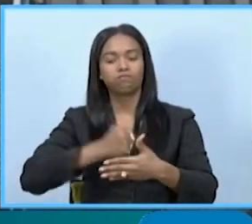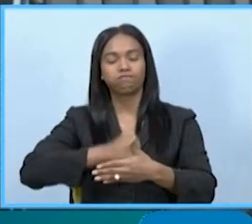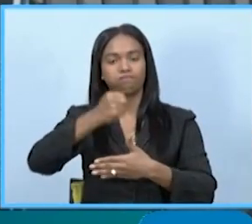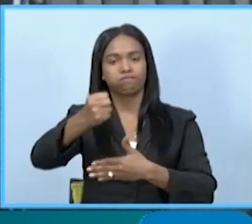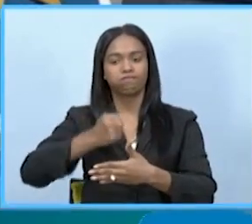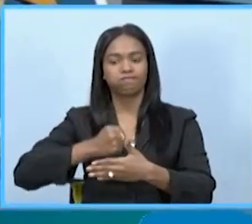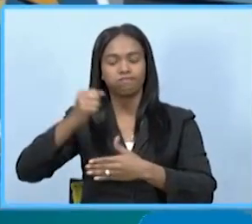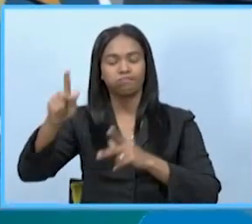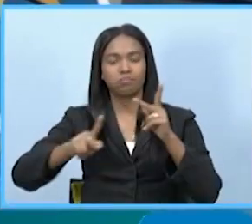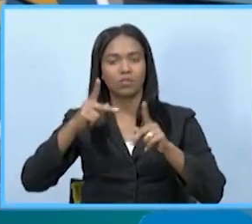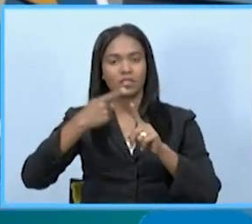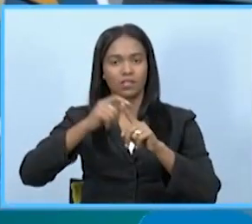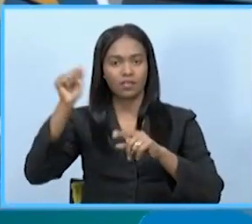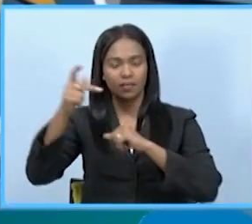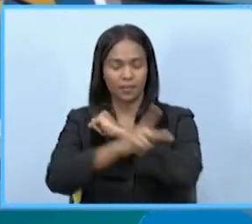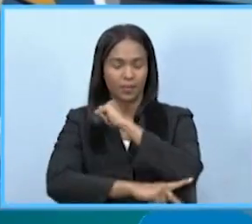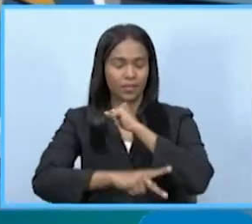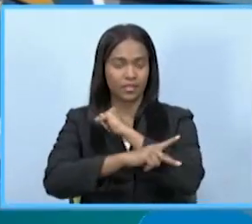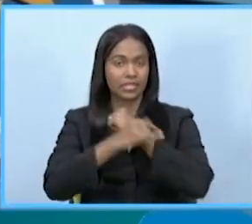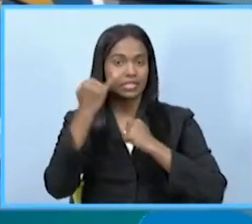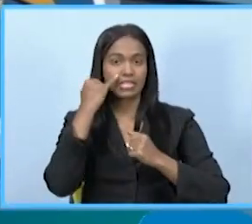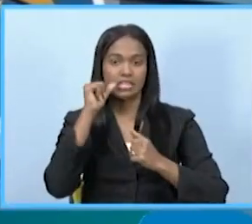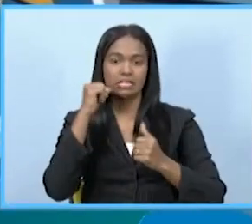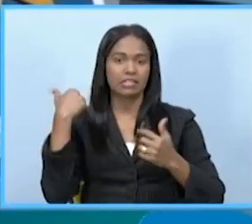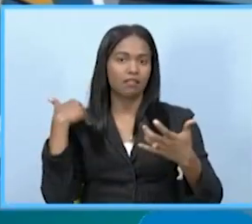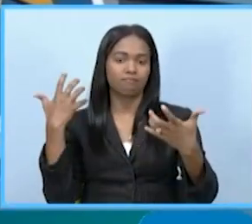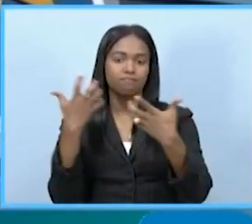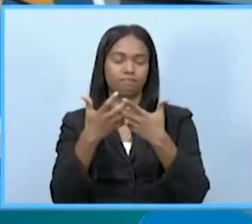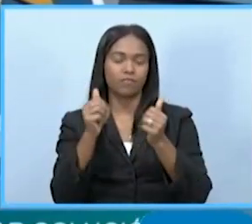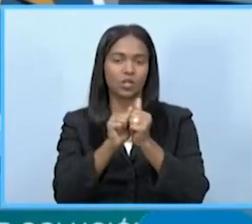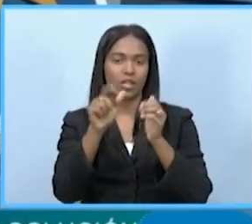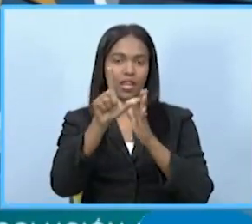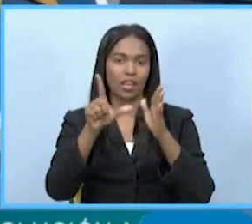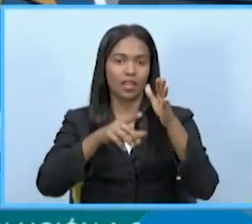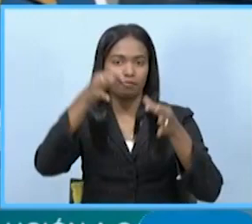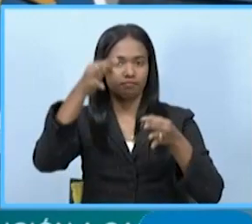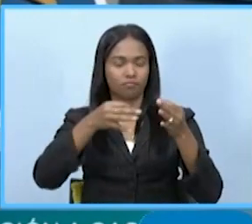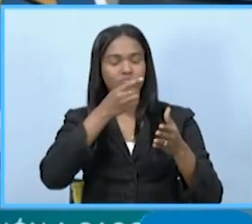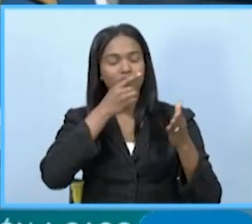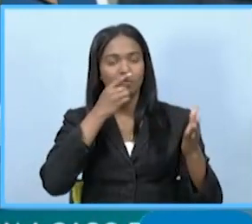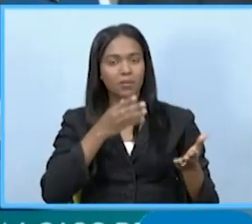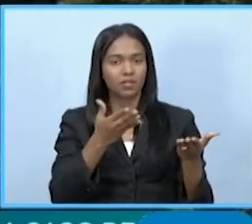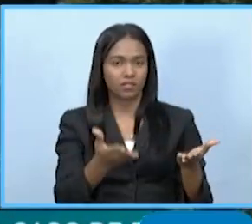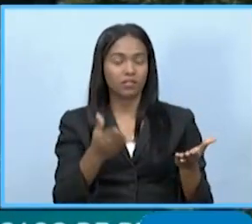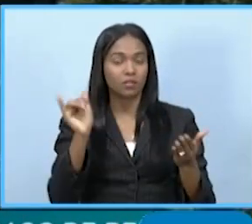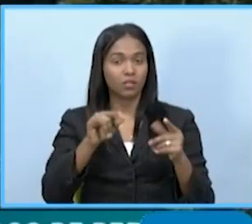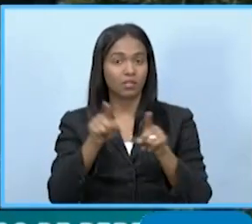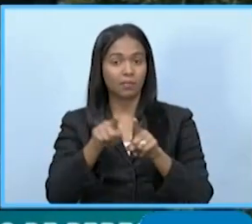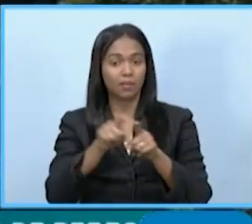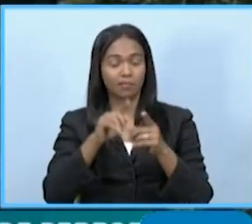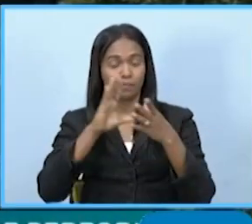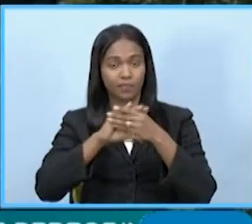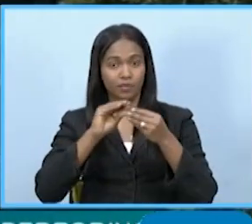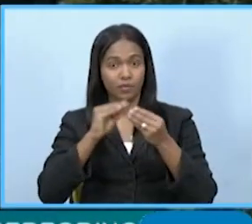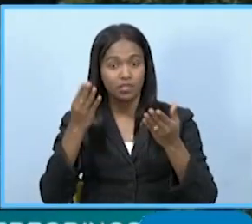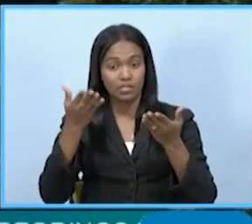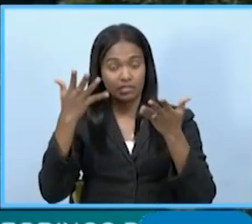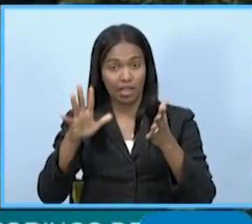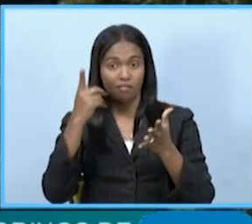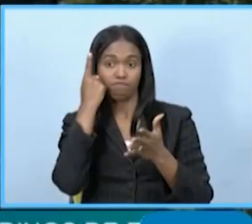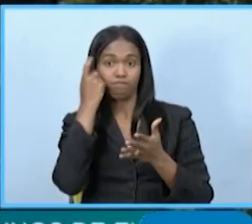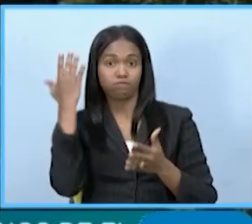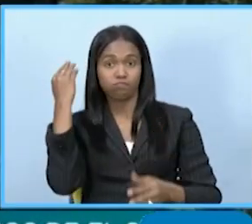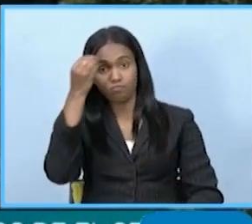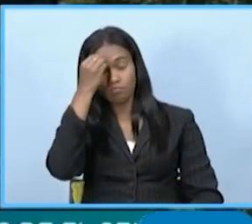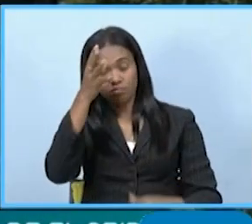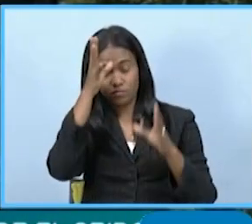deportación a ciudadanos extranjeros que no estén regulados bajo el marco jurídico dominicano. Asimismo, precisó que tal y como lo ha